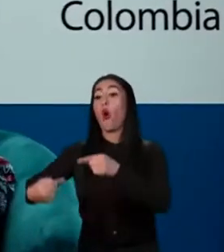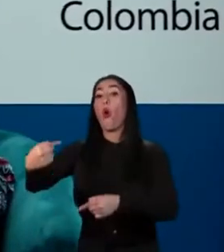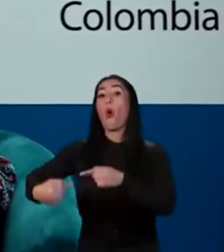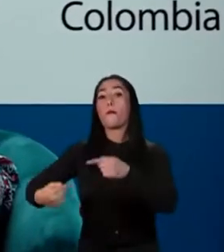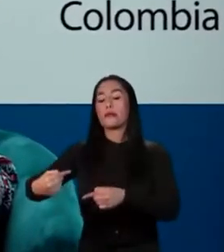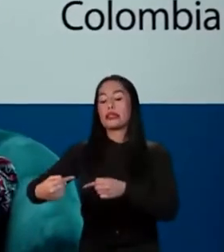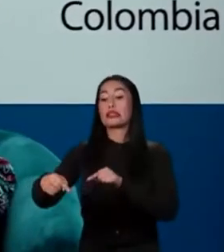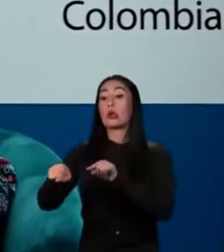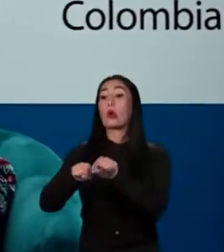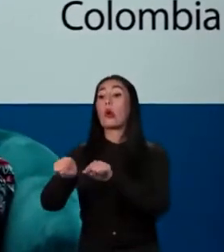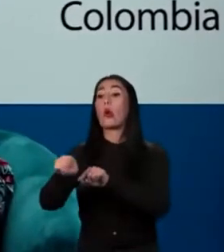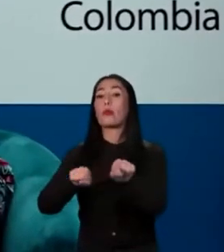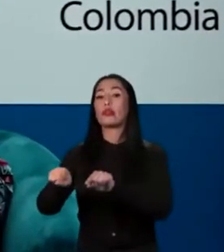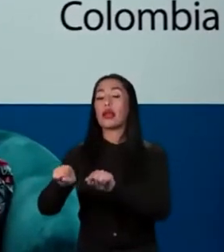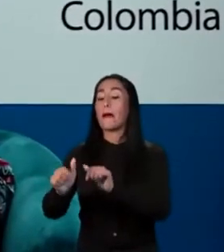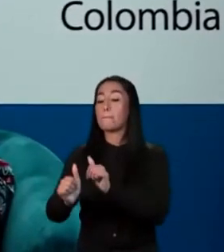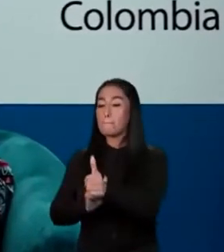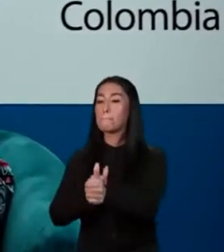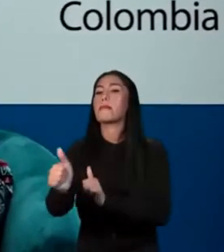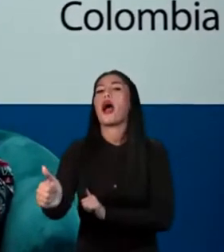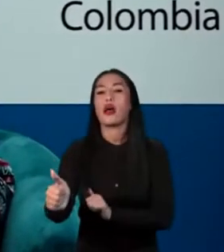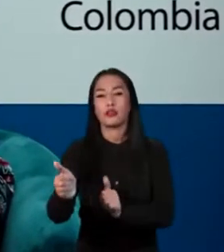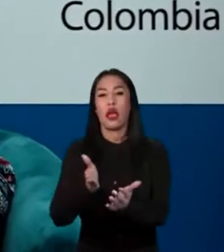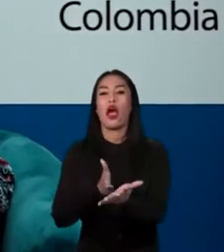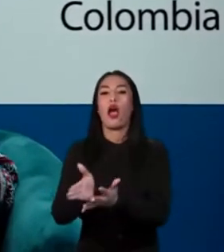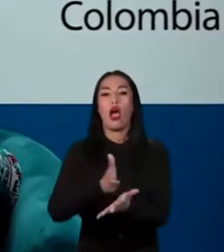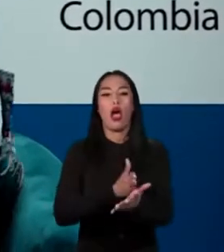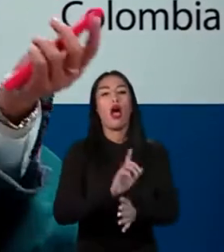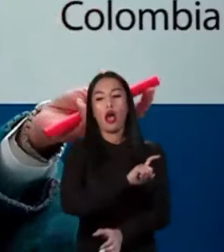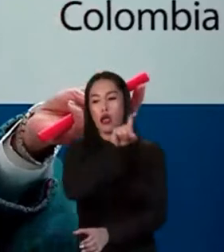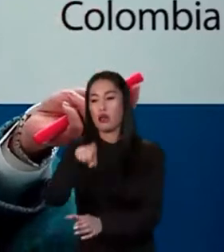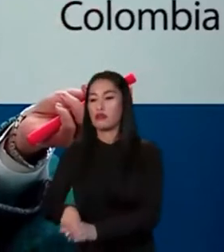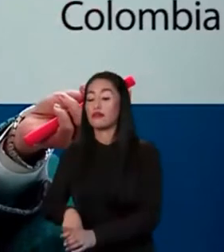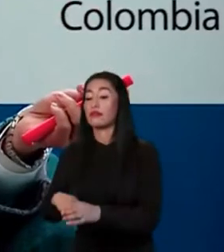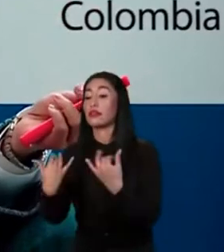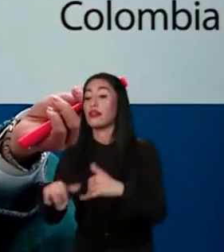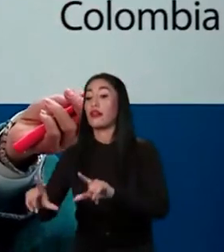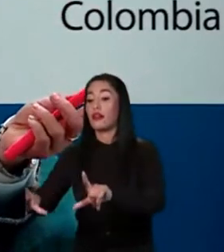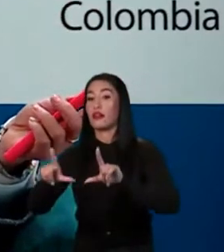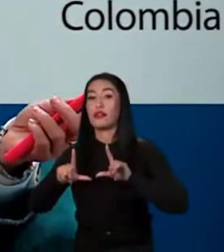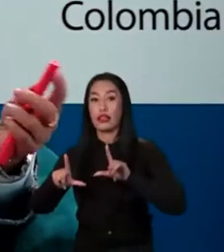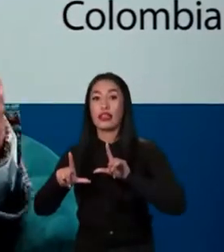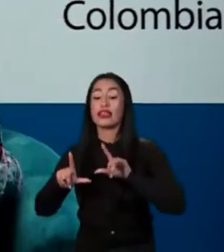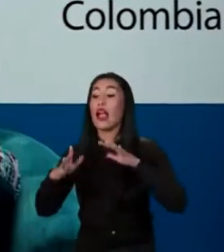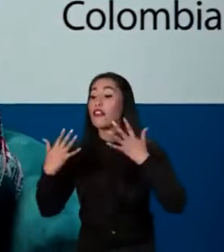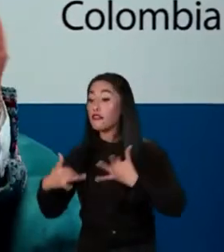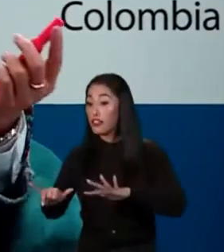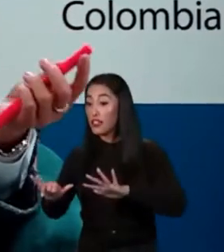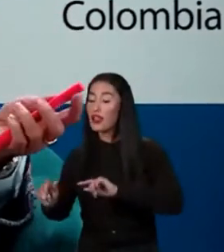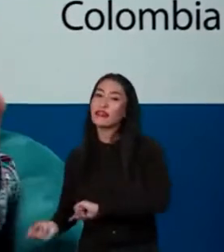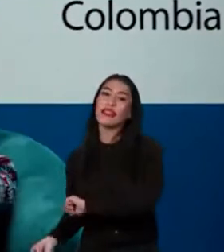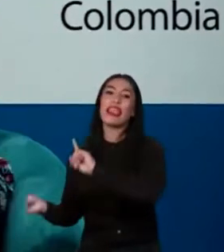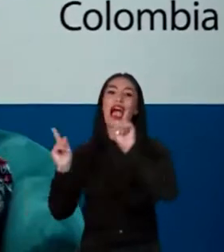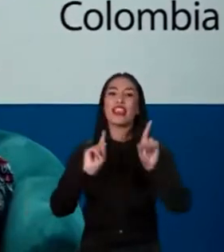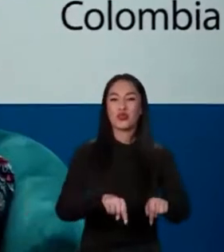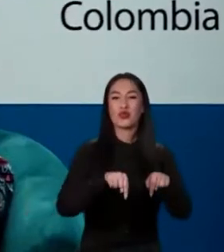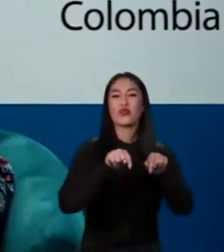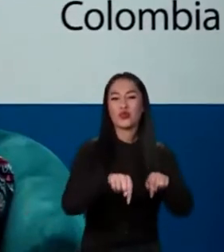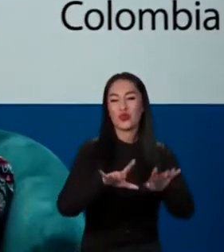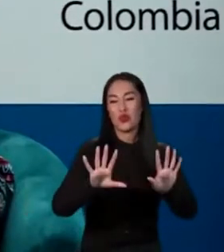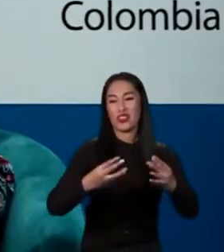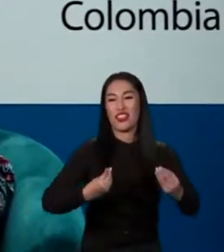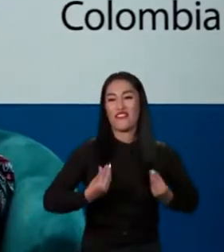luego hacen sus carreras en la universidad y regresan a ese territorio como líderes del